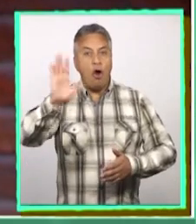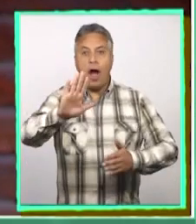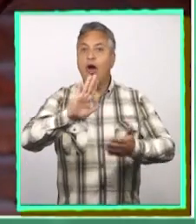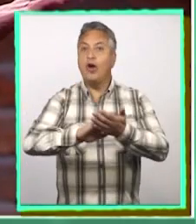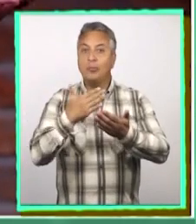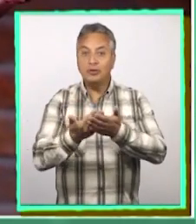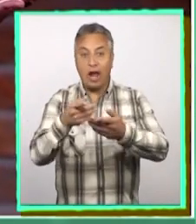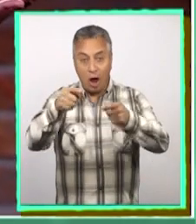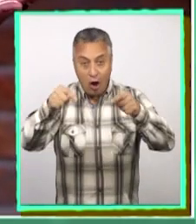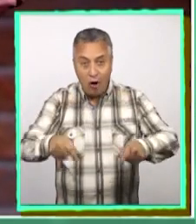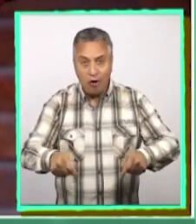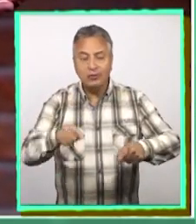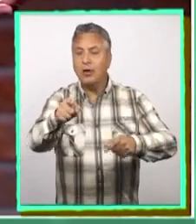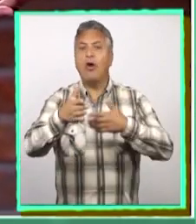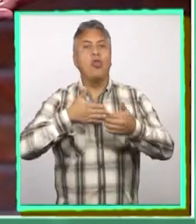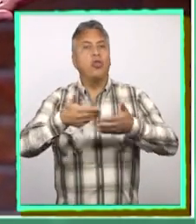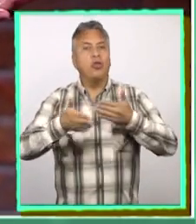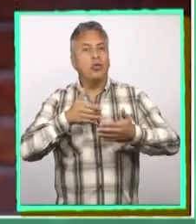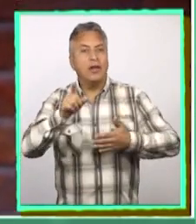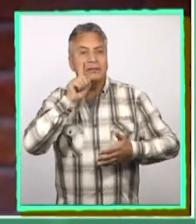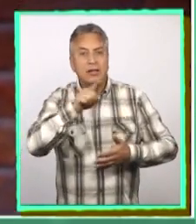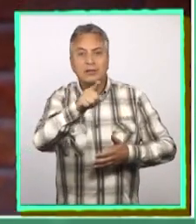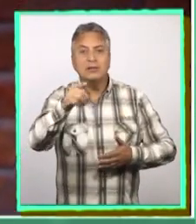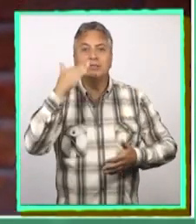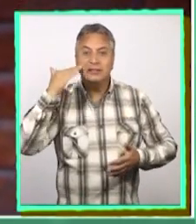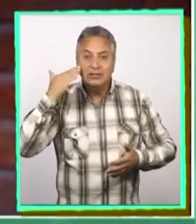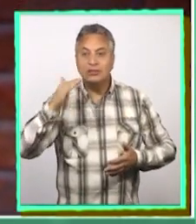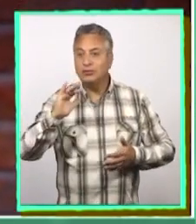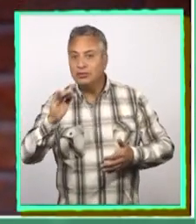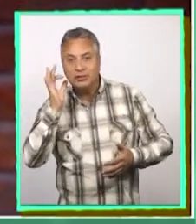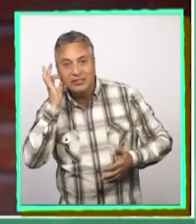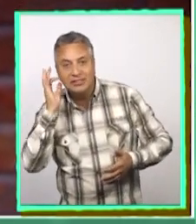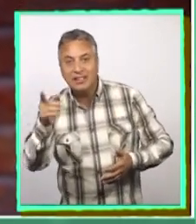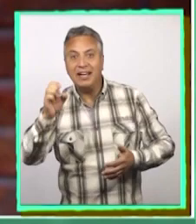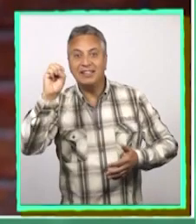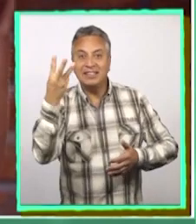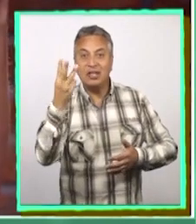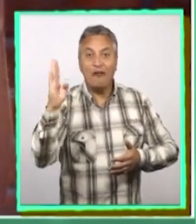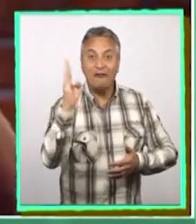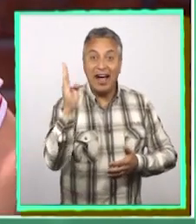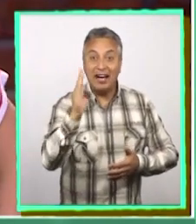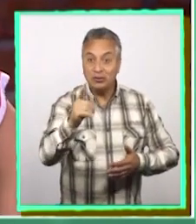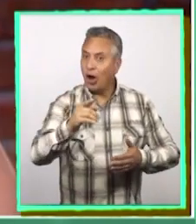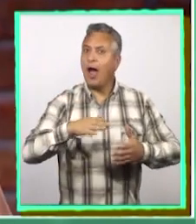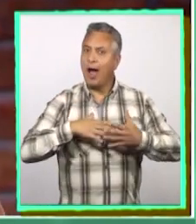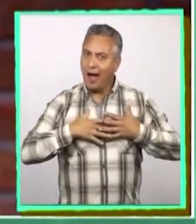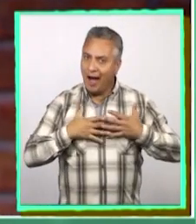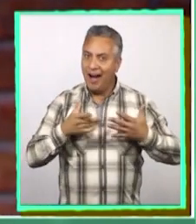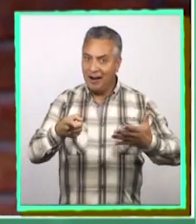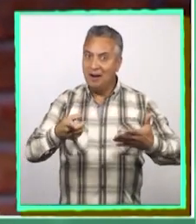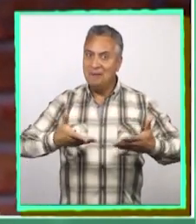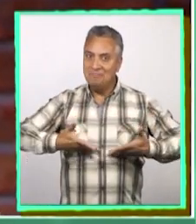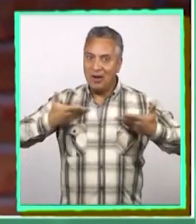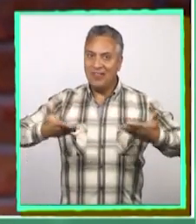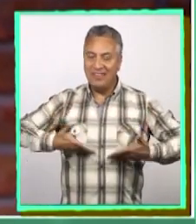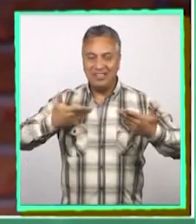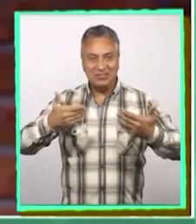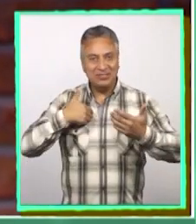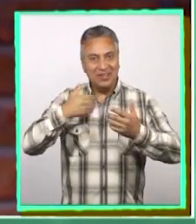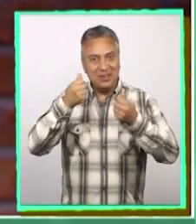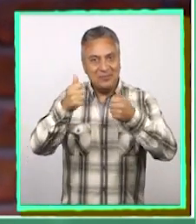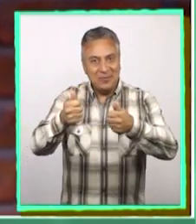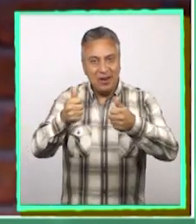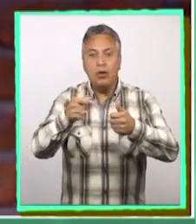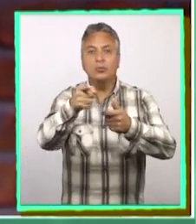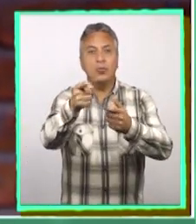Hola, ¿cómo están hoy día? ¿Dónde están los niños y niñas de tercero básico? ¡Eso! Me encanta esa motivación. ¿Les